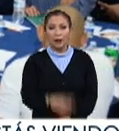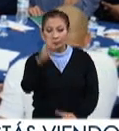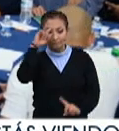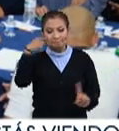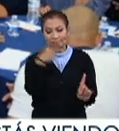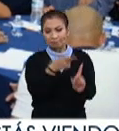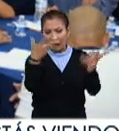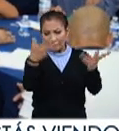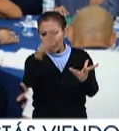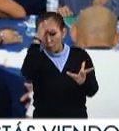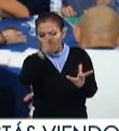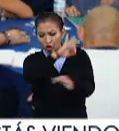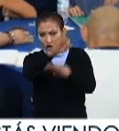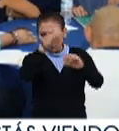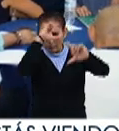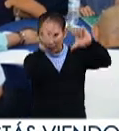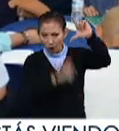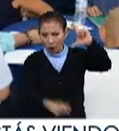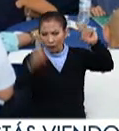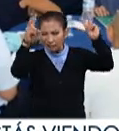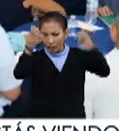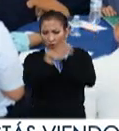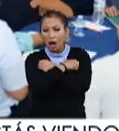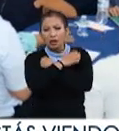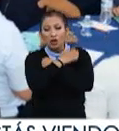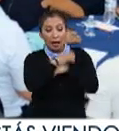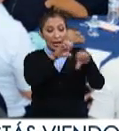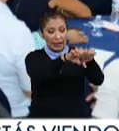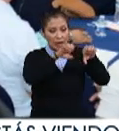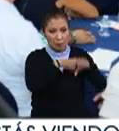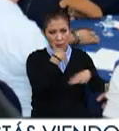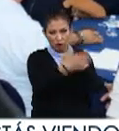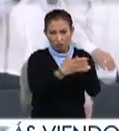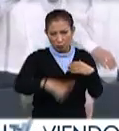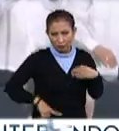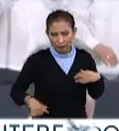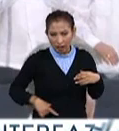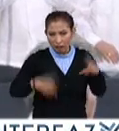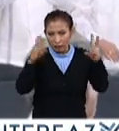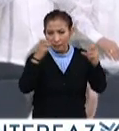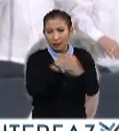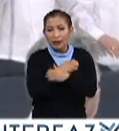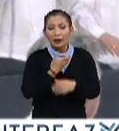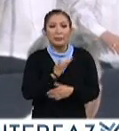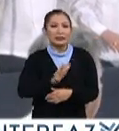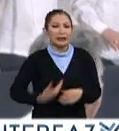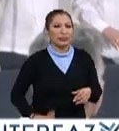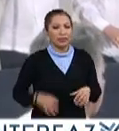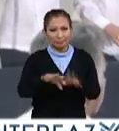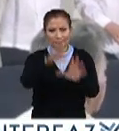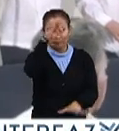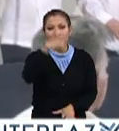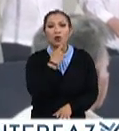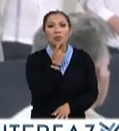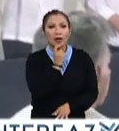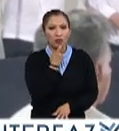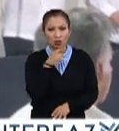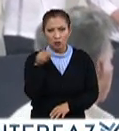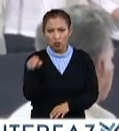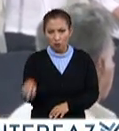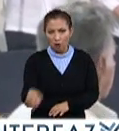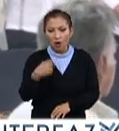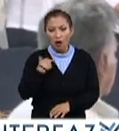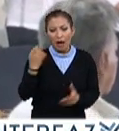Con el objetivo de crear un acuerdo nacional sobre educación, el equipo de transición en materia educativa del presidente electo Andrés Manuel López